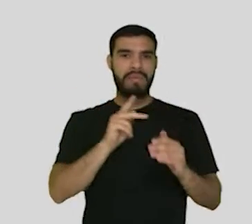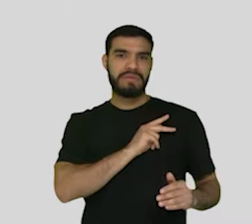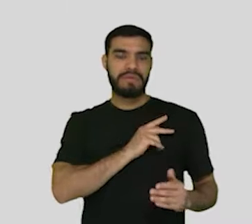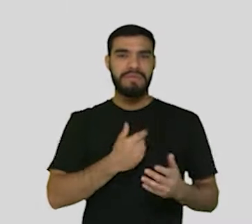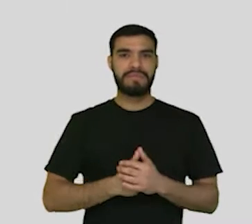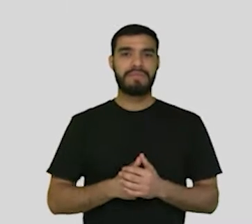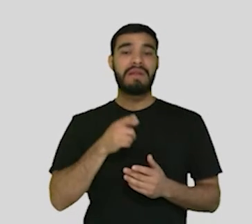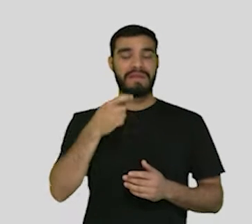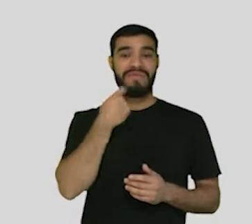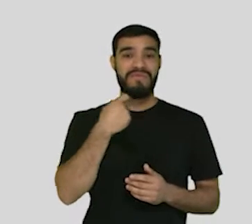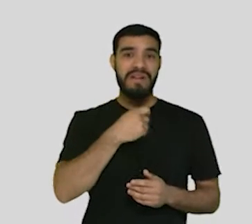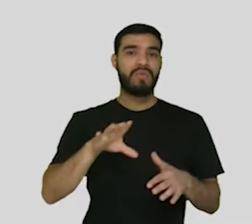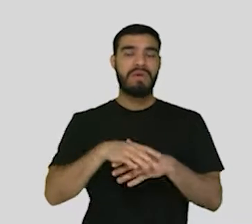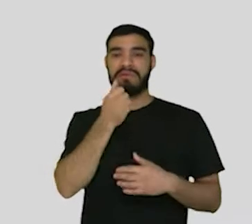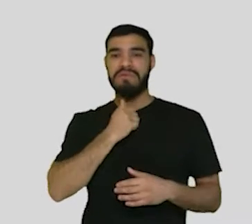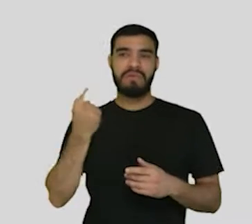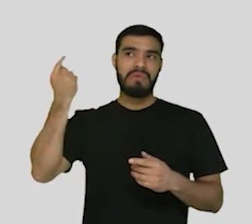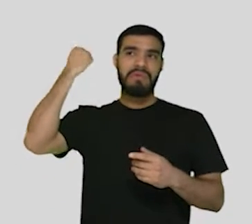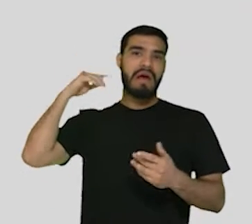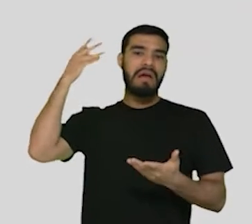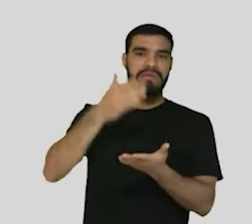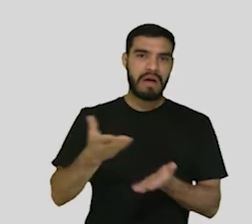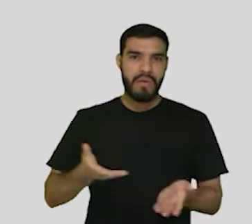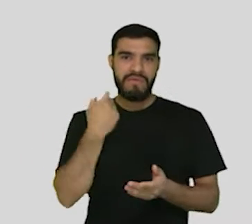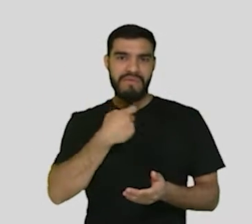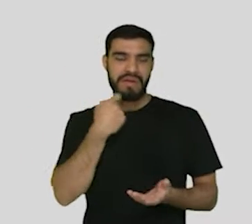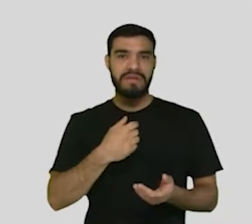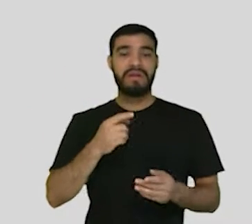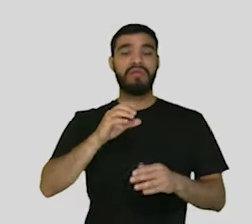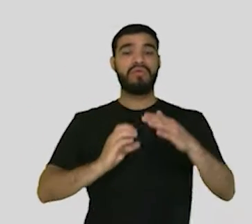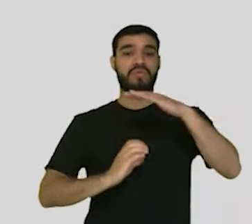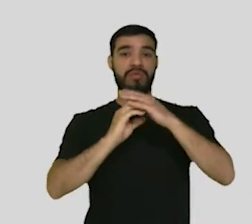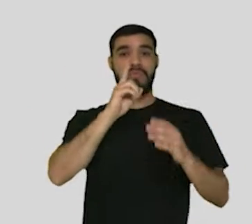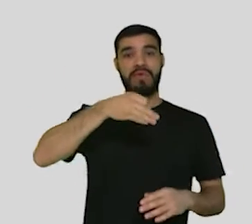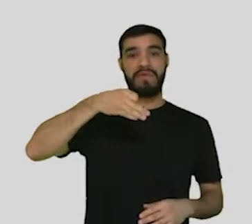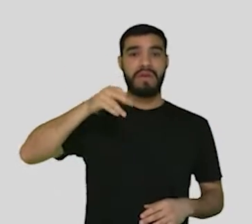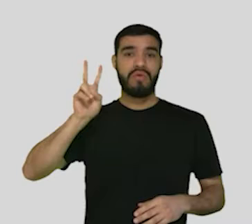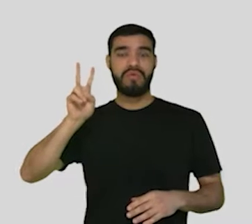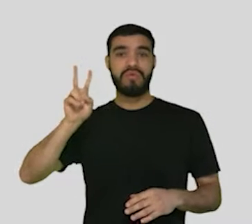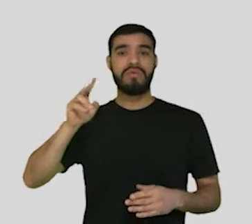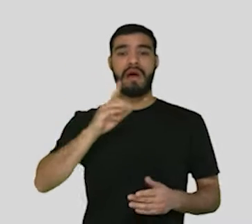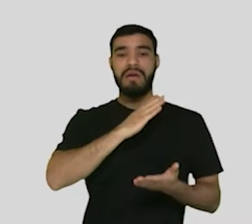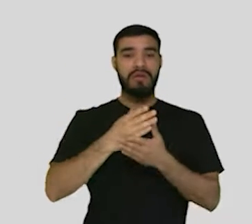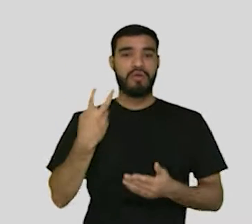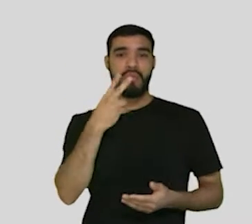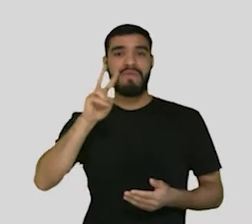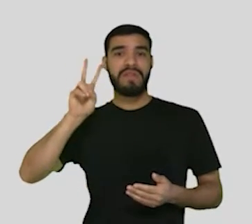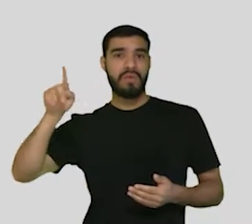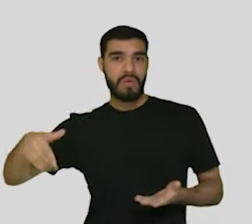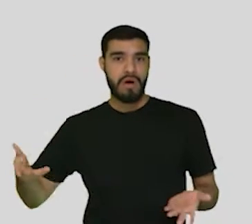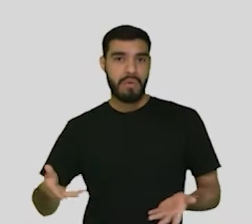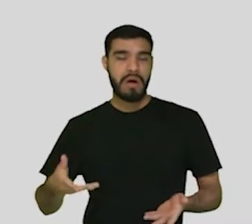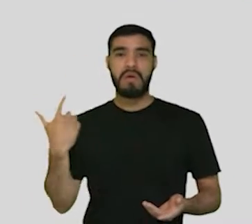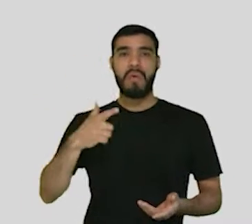o paisagua, tapisagüera ñande netame, upebape no guajei la democracia, 1992 peñande ley, guasú